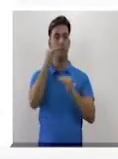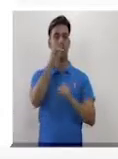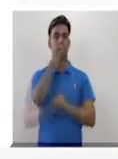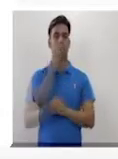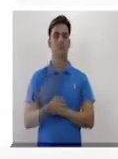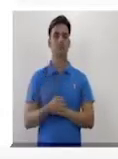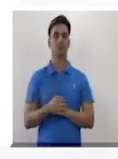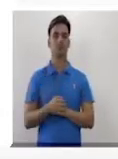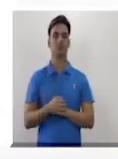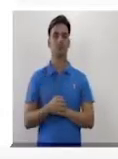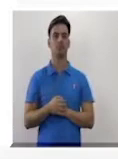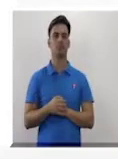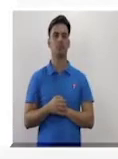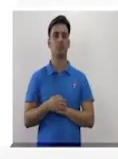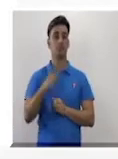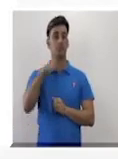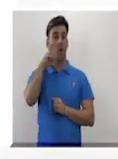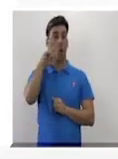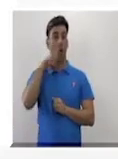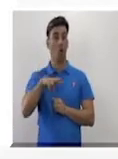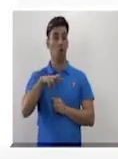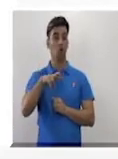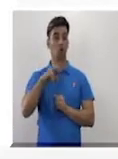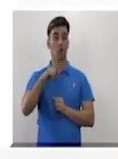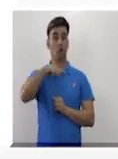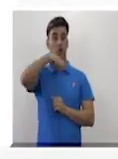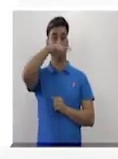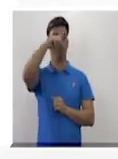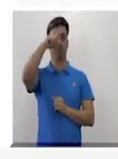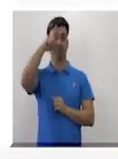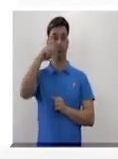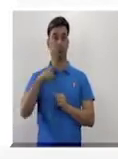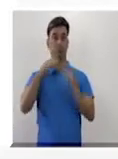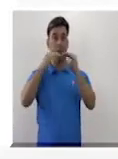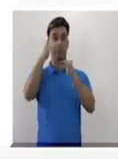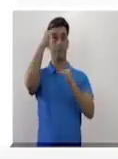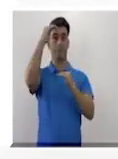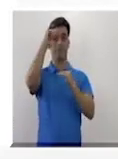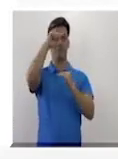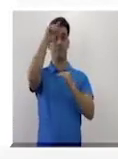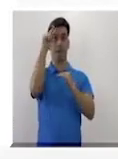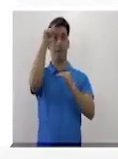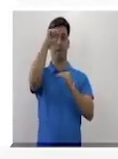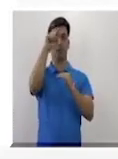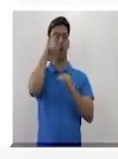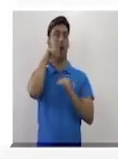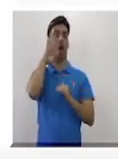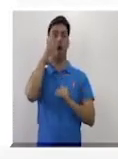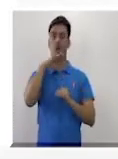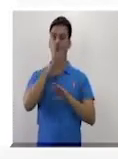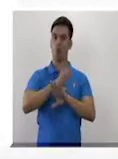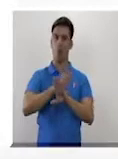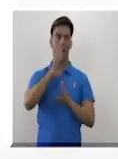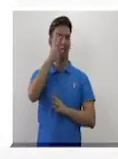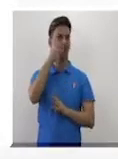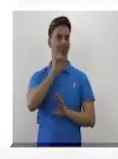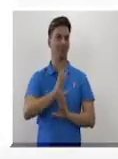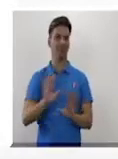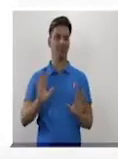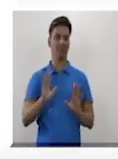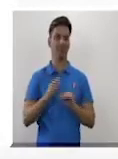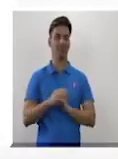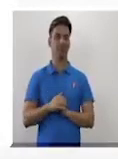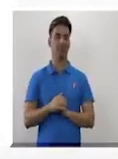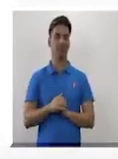representación gráfica. Ese valor máximo no aparece ubicado en la representación gráfica de